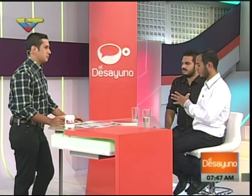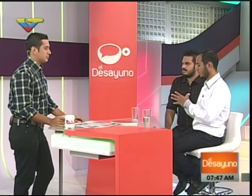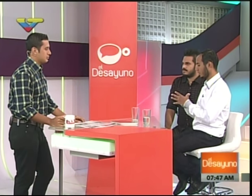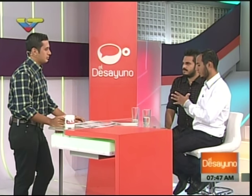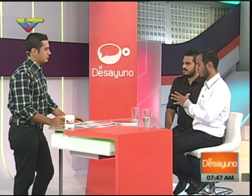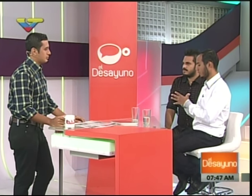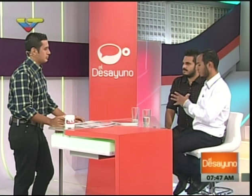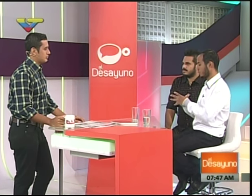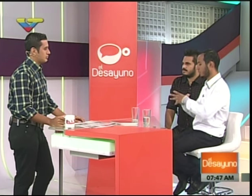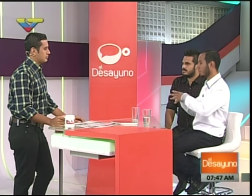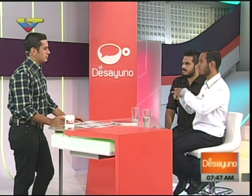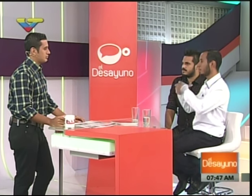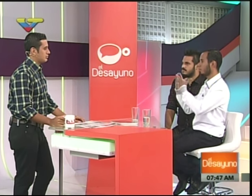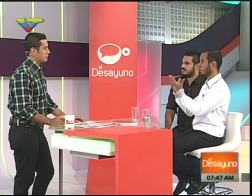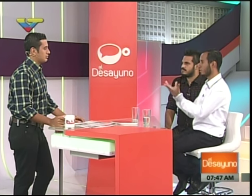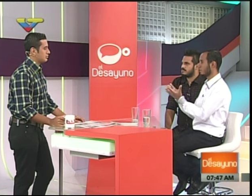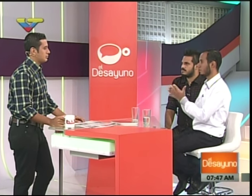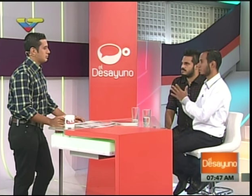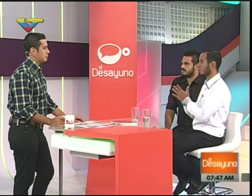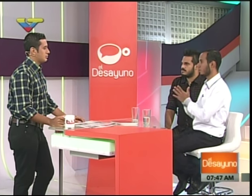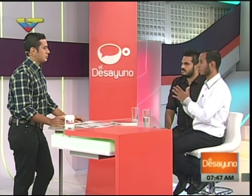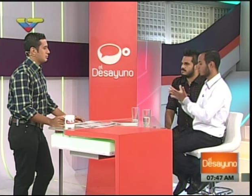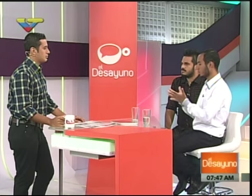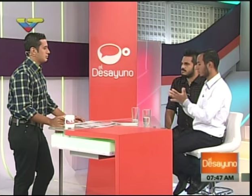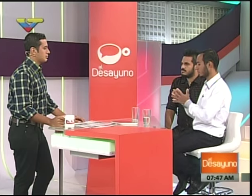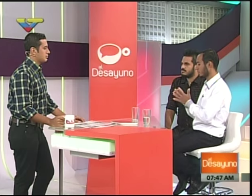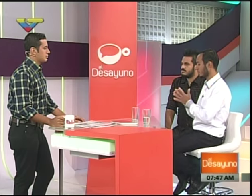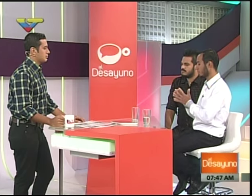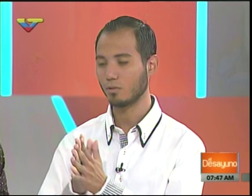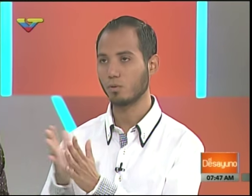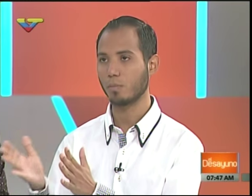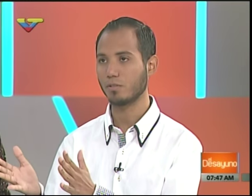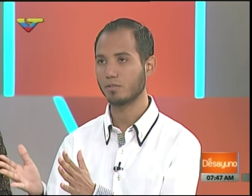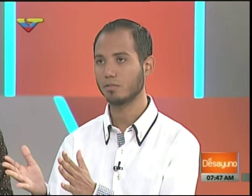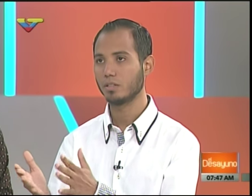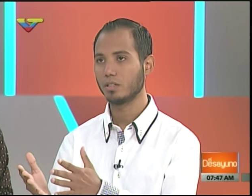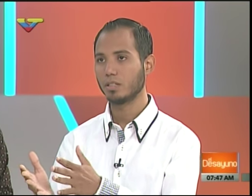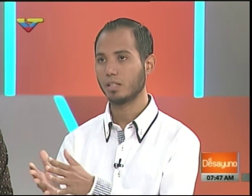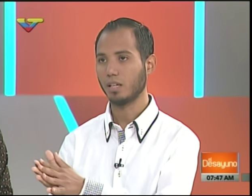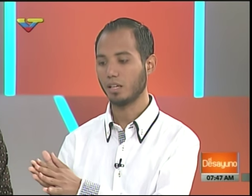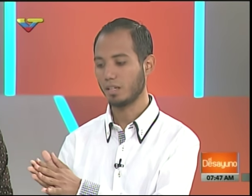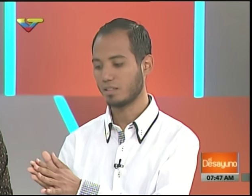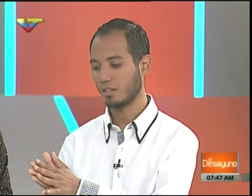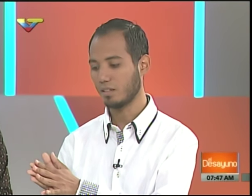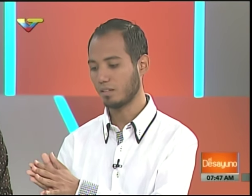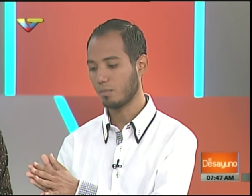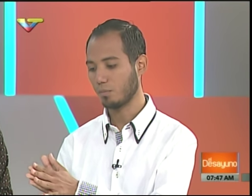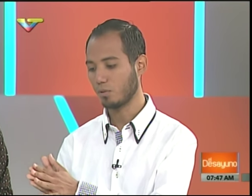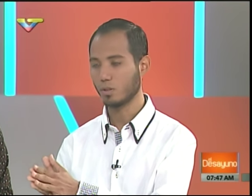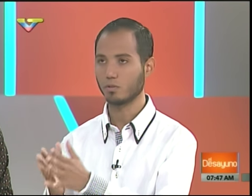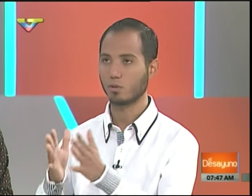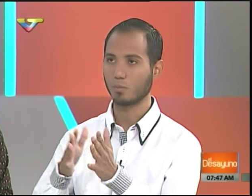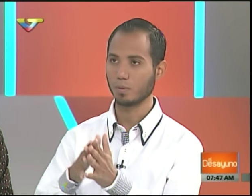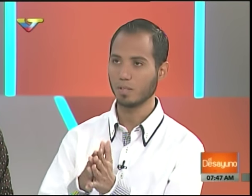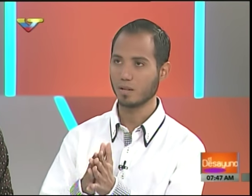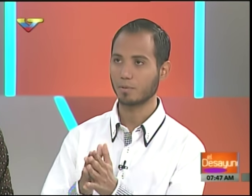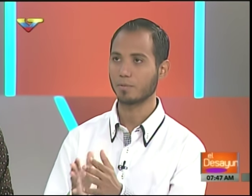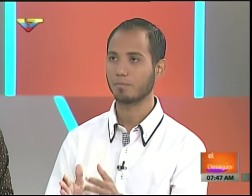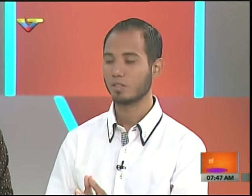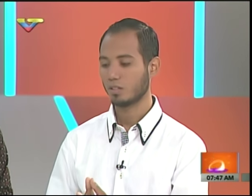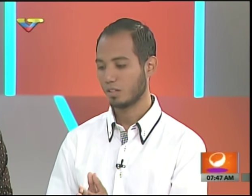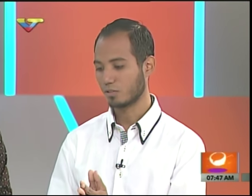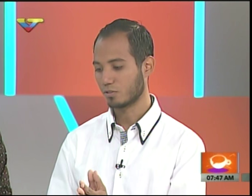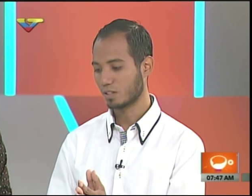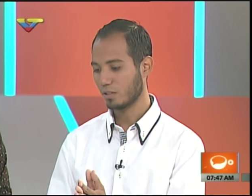rescatar, liberar la provincia, liberar Venezuela, liberar del yugo español, que en ese tiempo, bueno, nos oprimía,